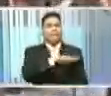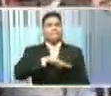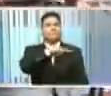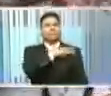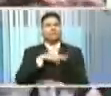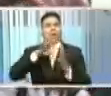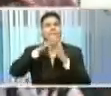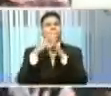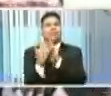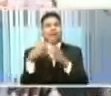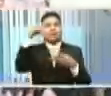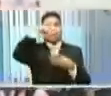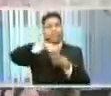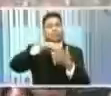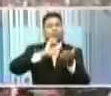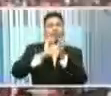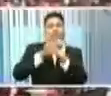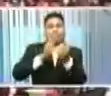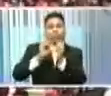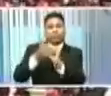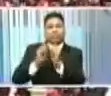Adentro Deportiva,